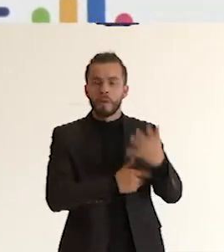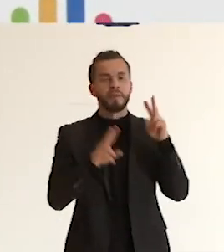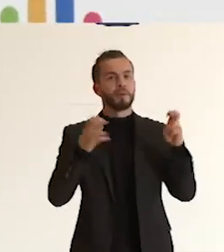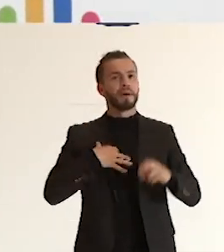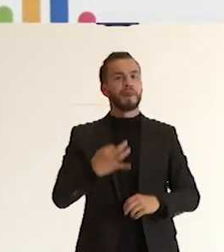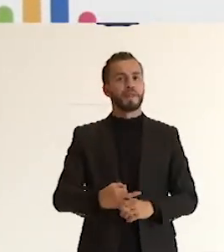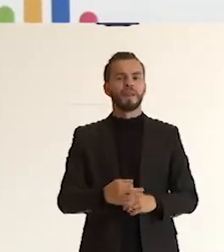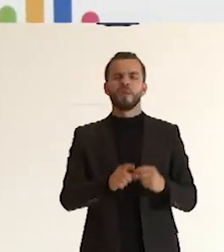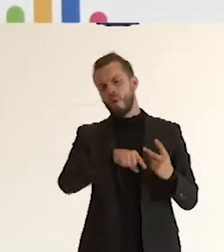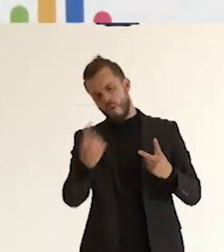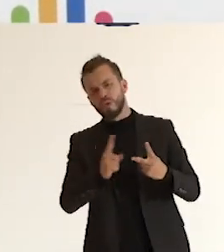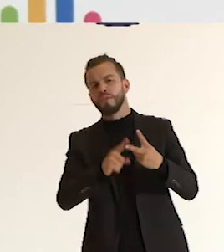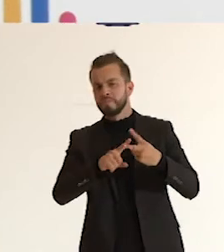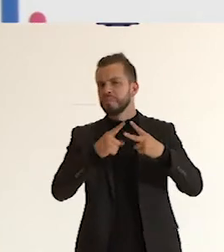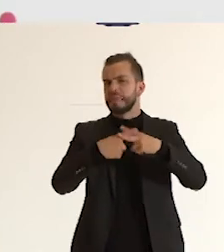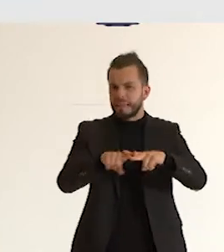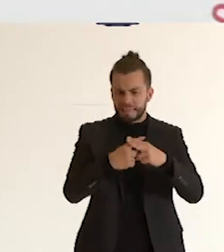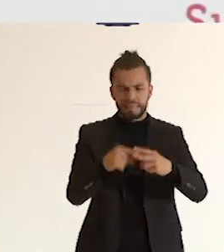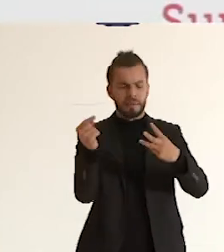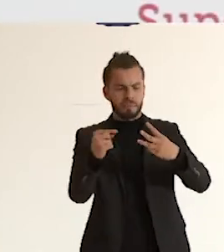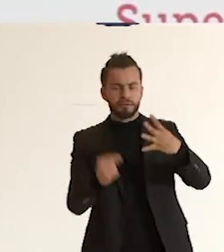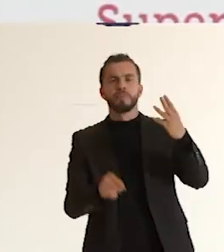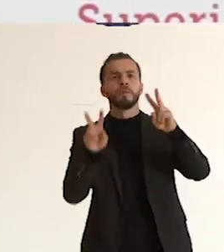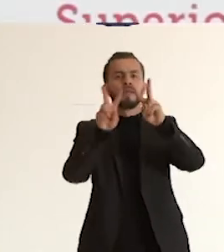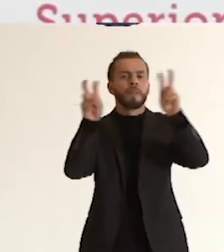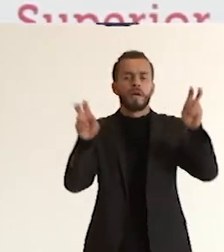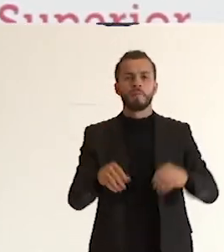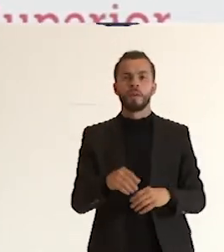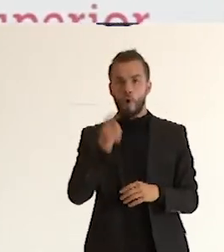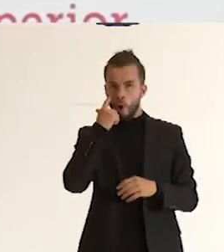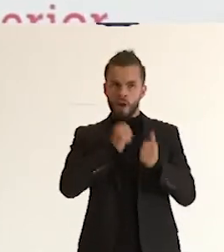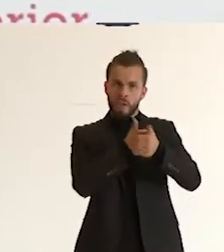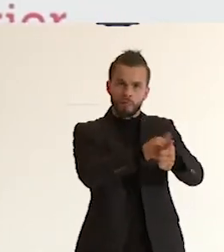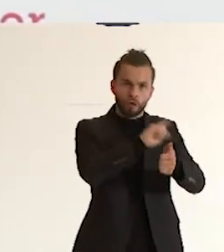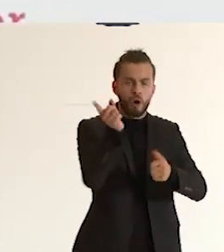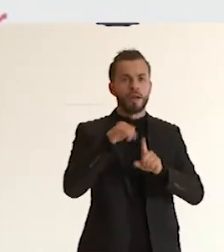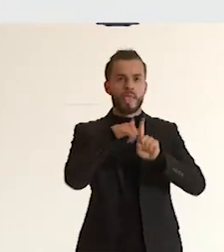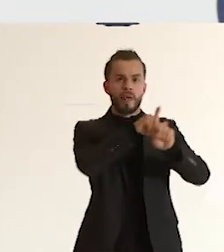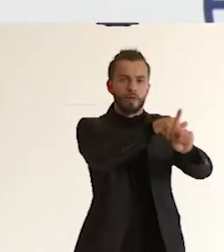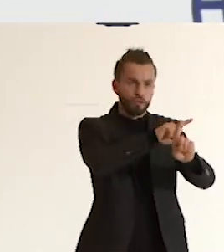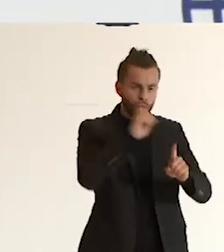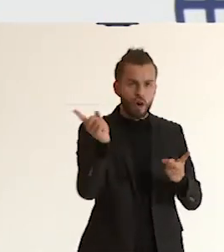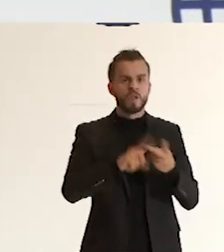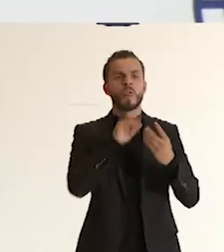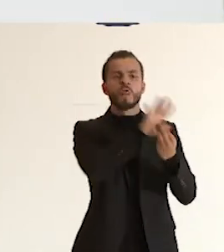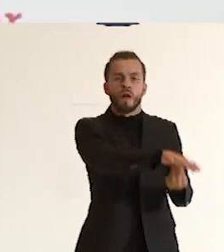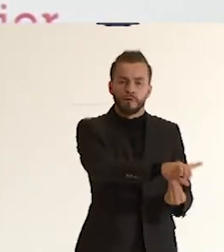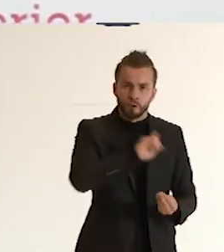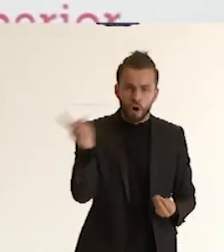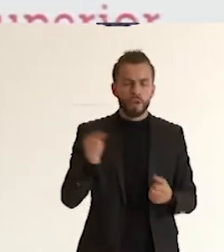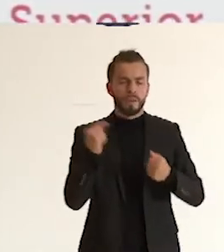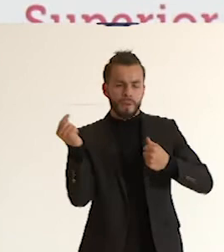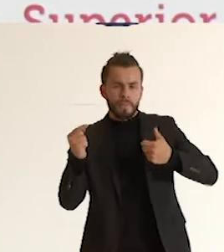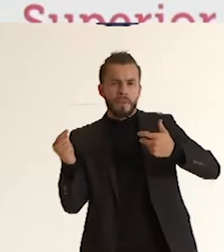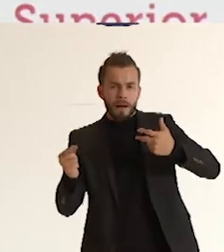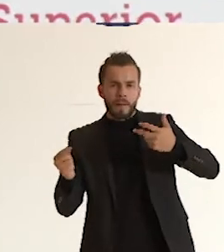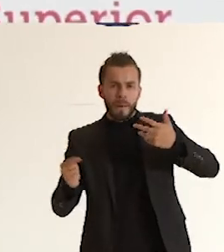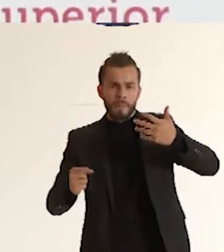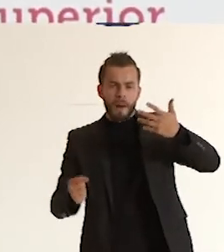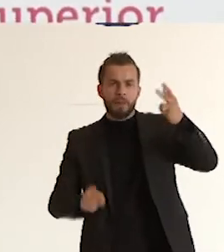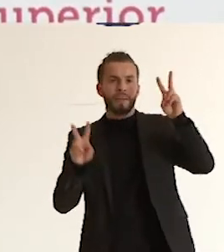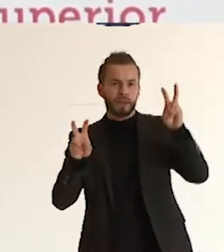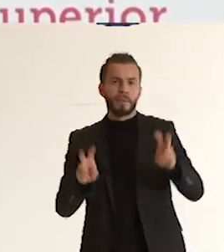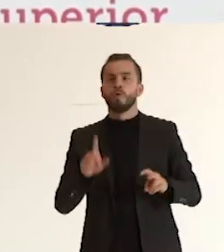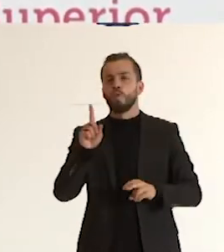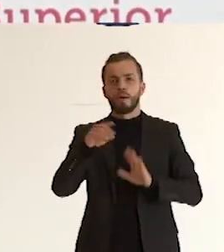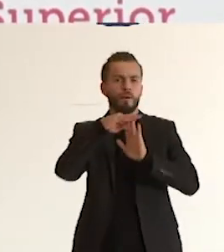hecho con ellos por ejemplo de prevención del maltrato el acoso las amenazas y las discriminaciones que es el protocolo que la